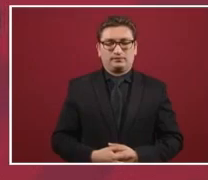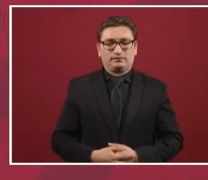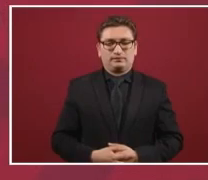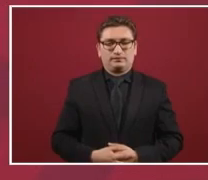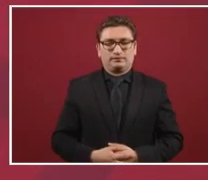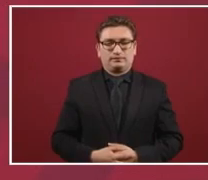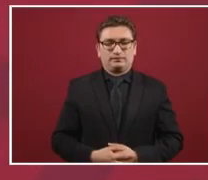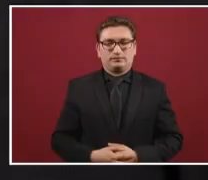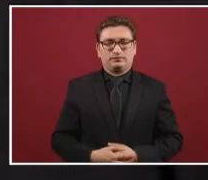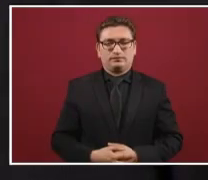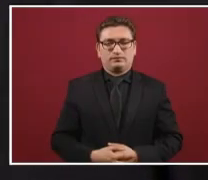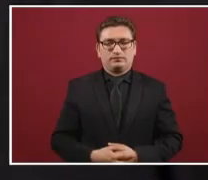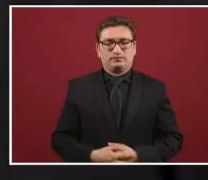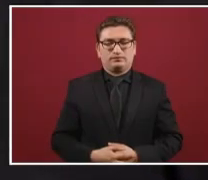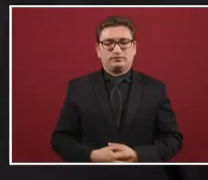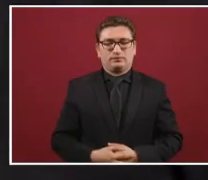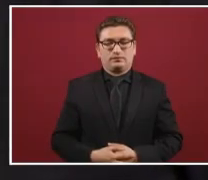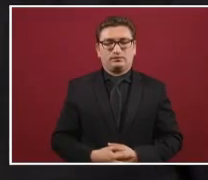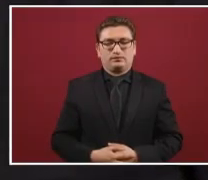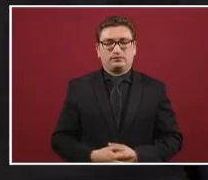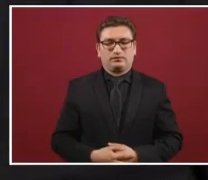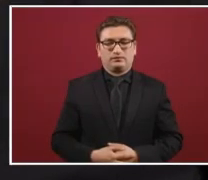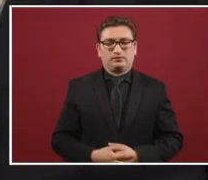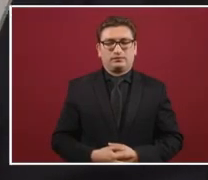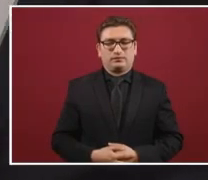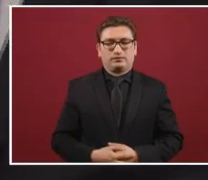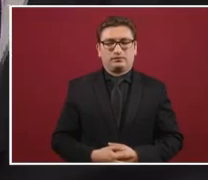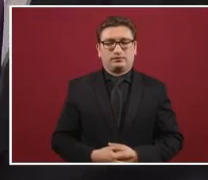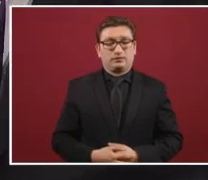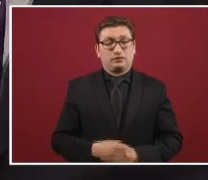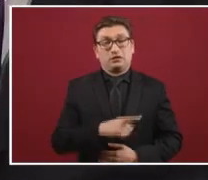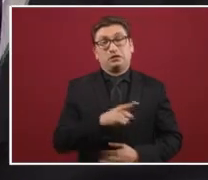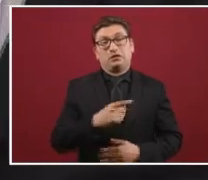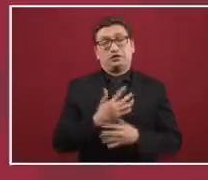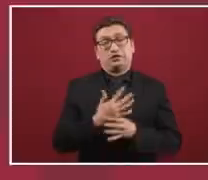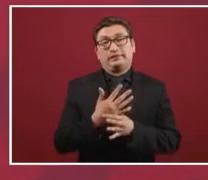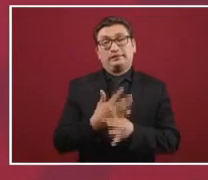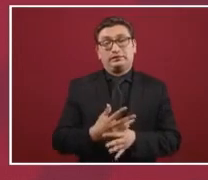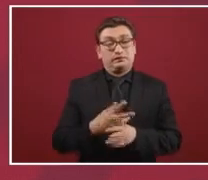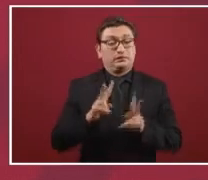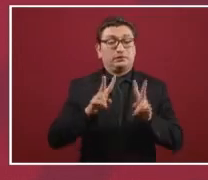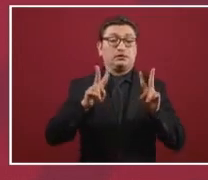que se va a tratar el asunto de